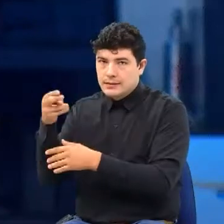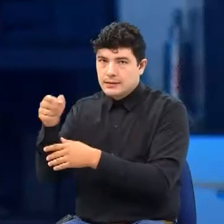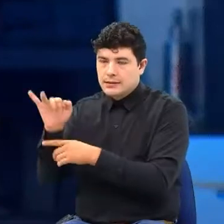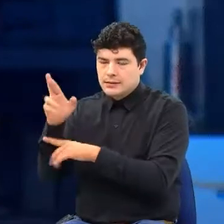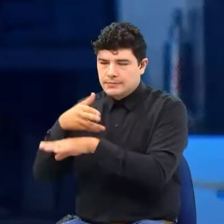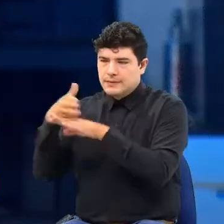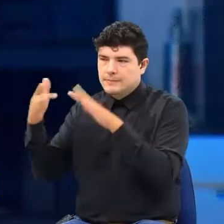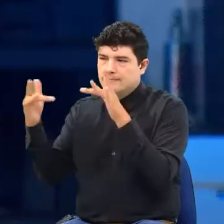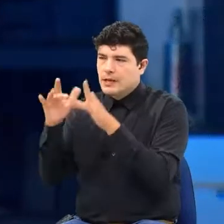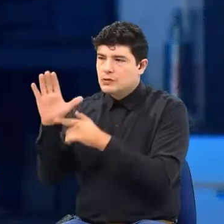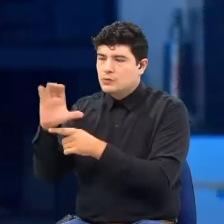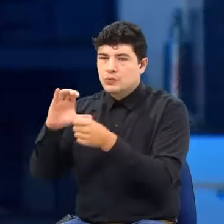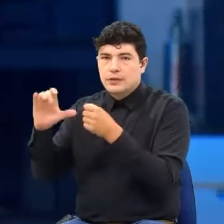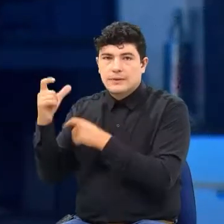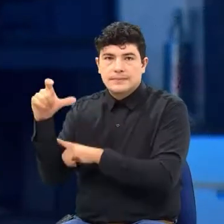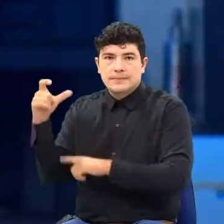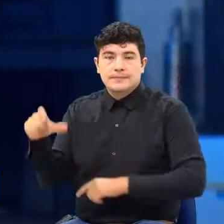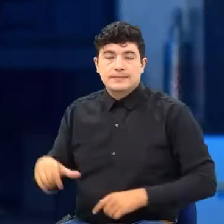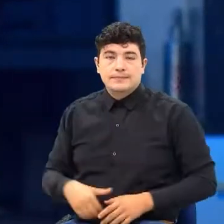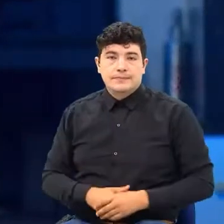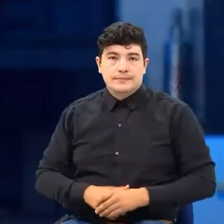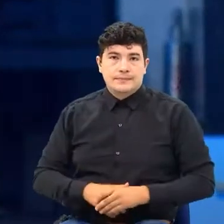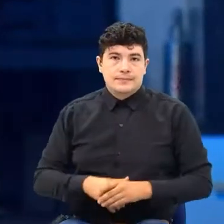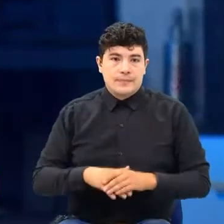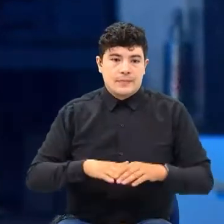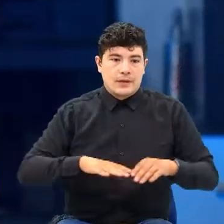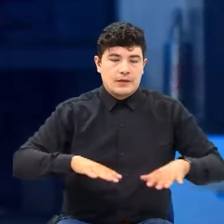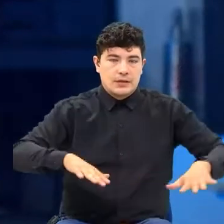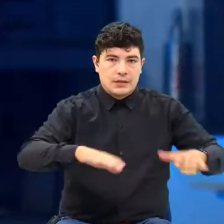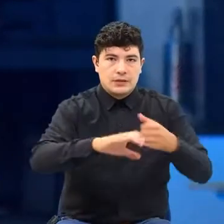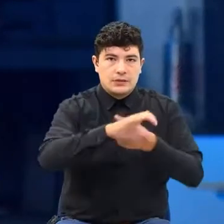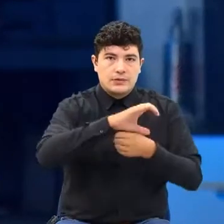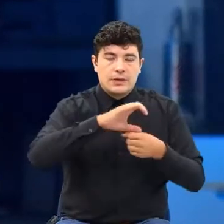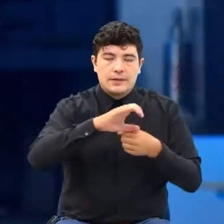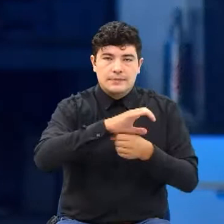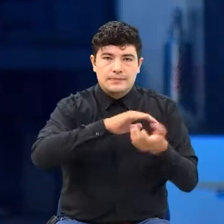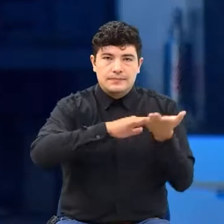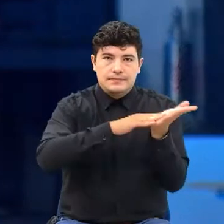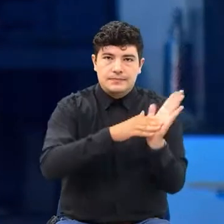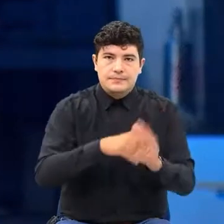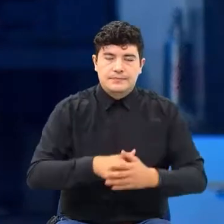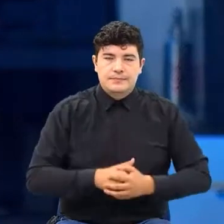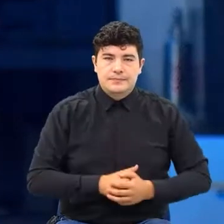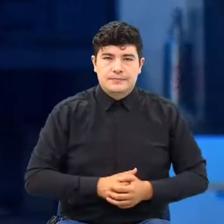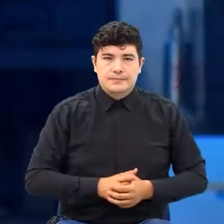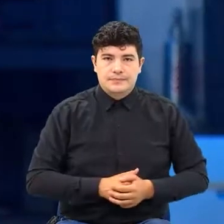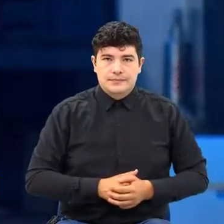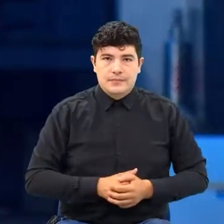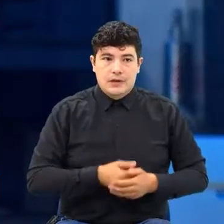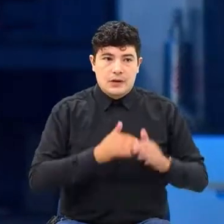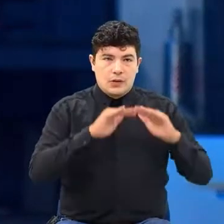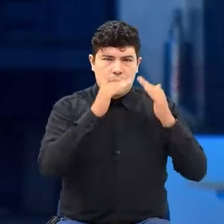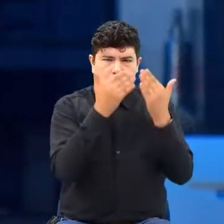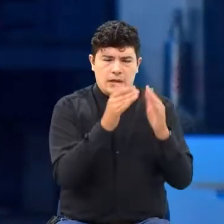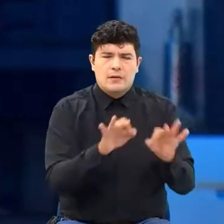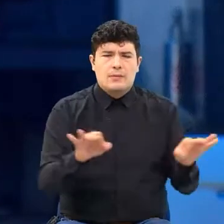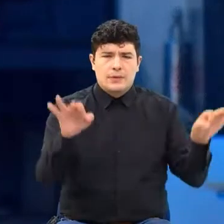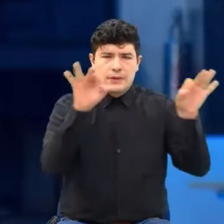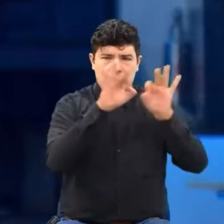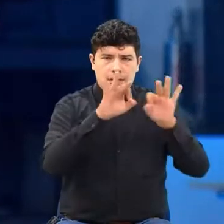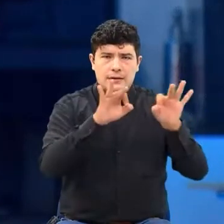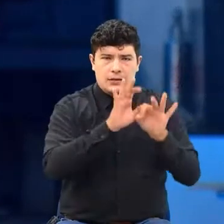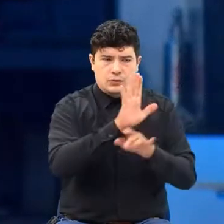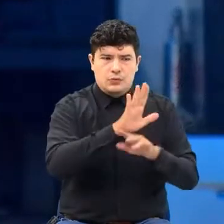Regresamos aquí a Florida Blanca, pues la Quinta del Puente, uno de los mejores colegios del país, cerró sus puertas por falta de estudiantes y deudas en